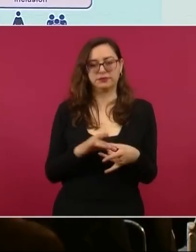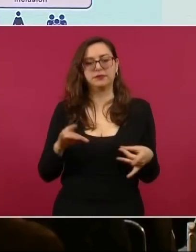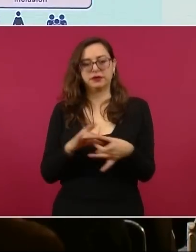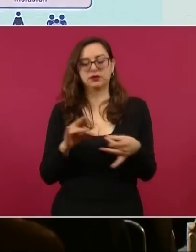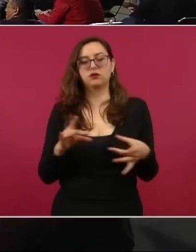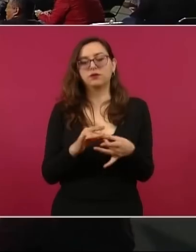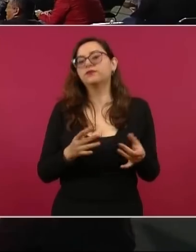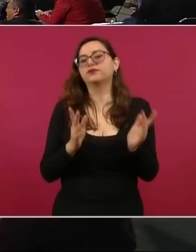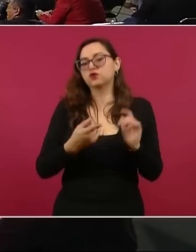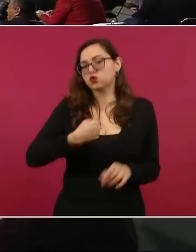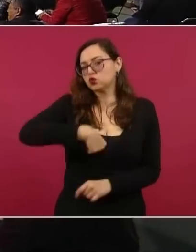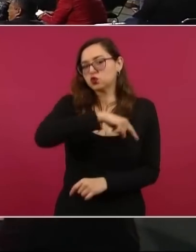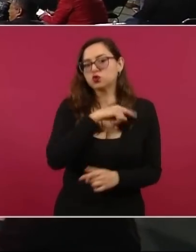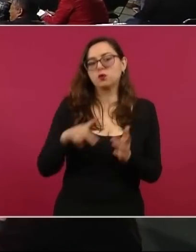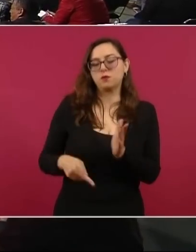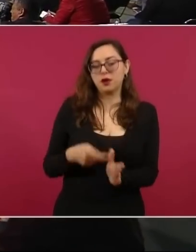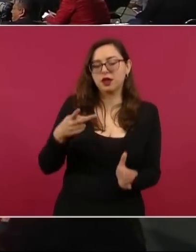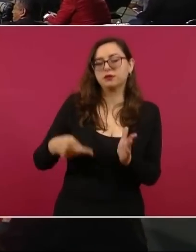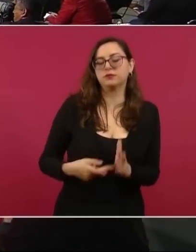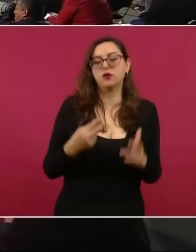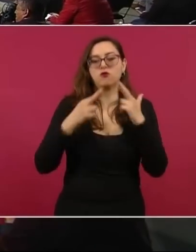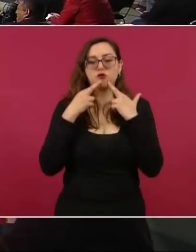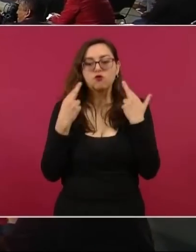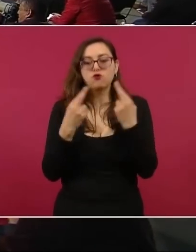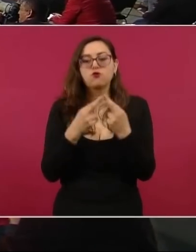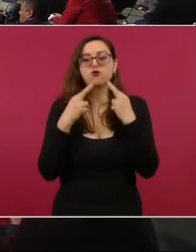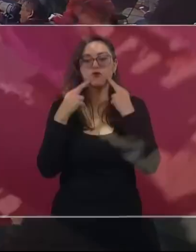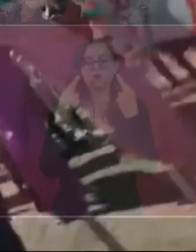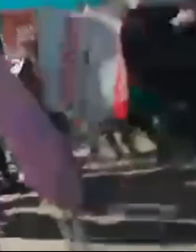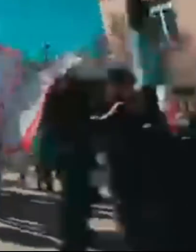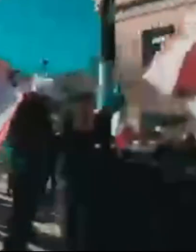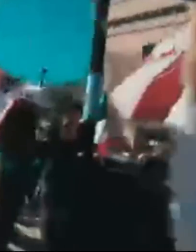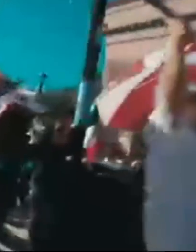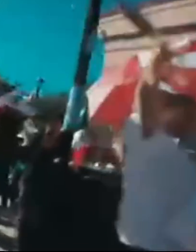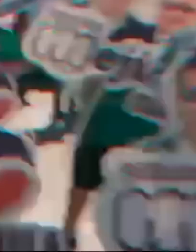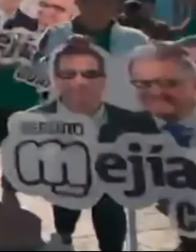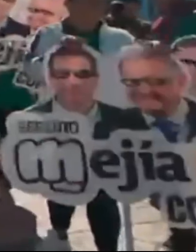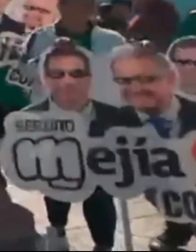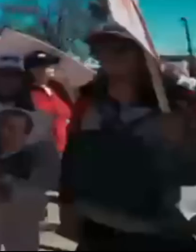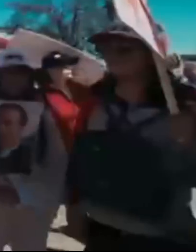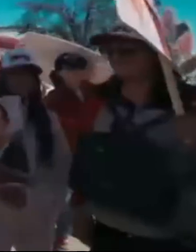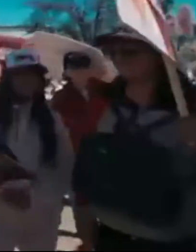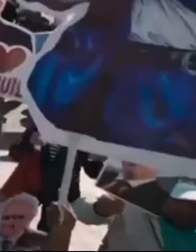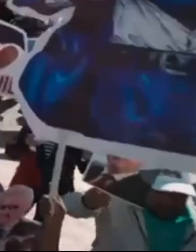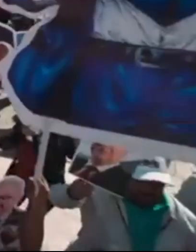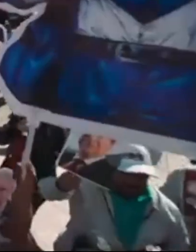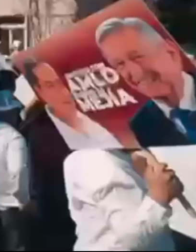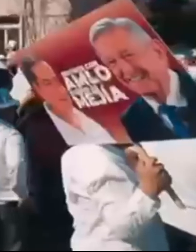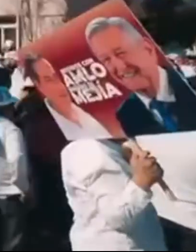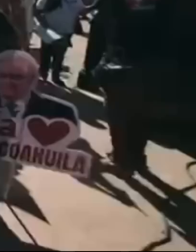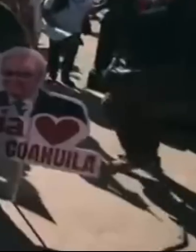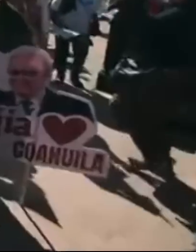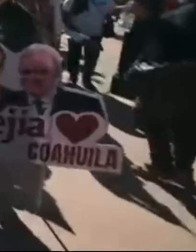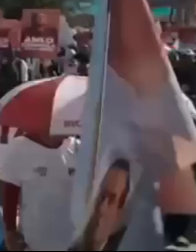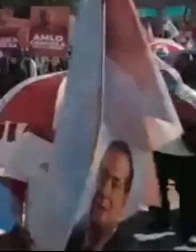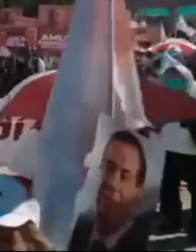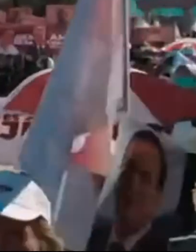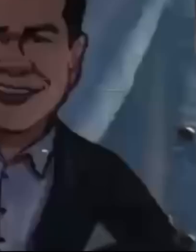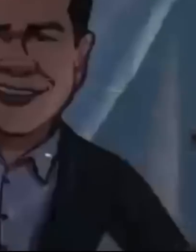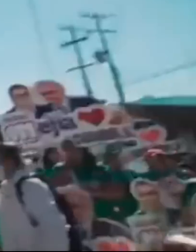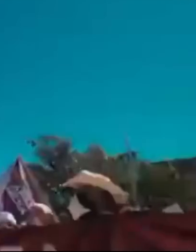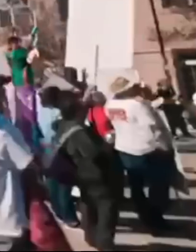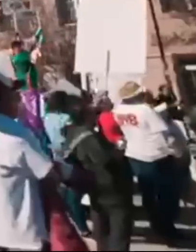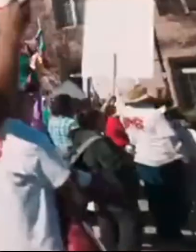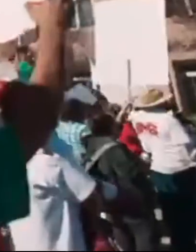dizque haciendo labores también partidistas, pero esencialmente campaña, para darse a